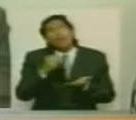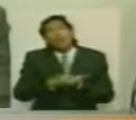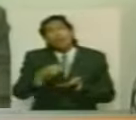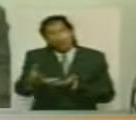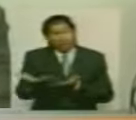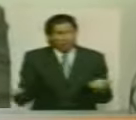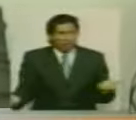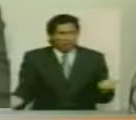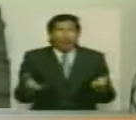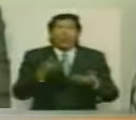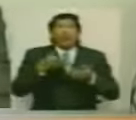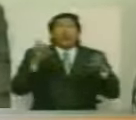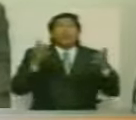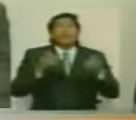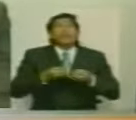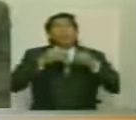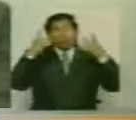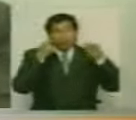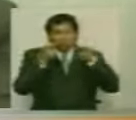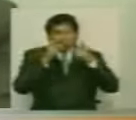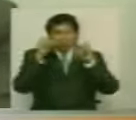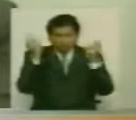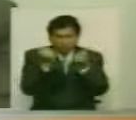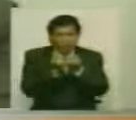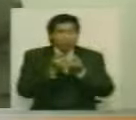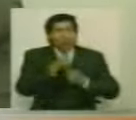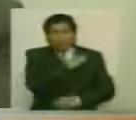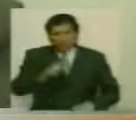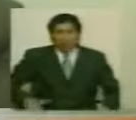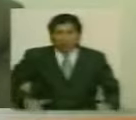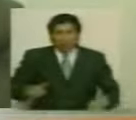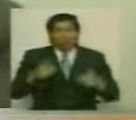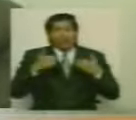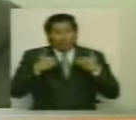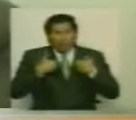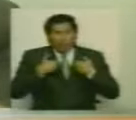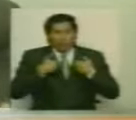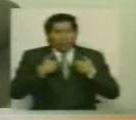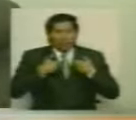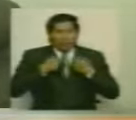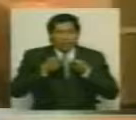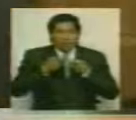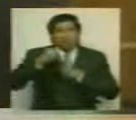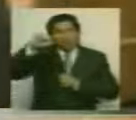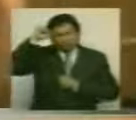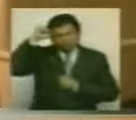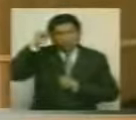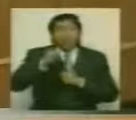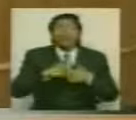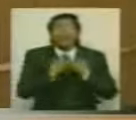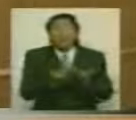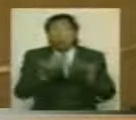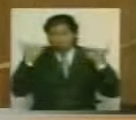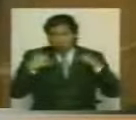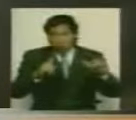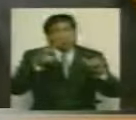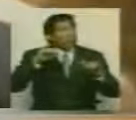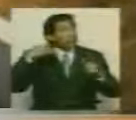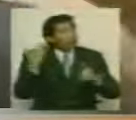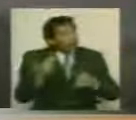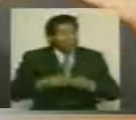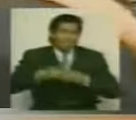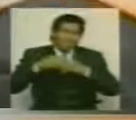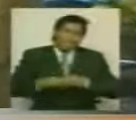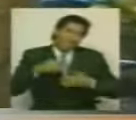parte de las gobernaciones y de los municipios en el país están pues bajo control del MAS. Y como todavía no hay pacto